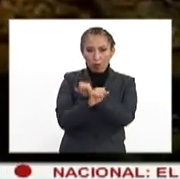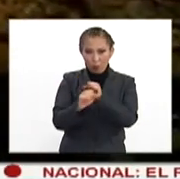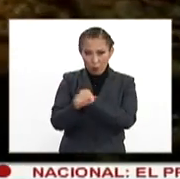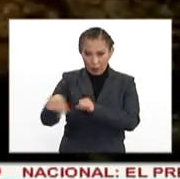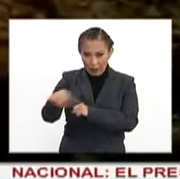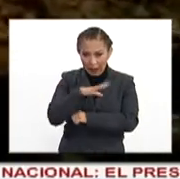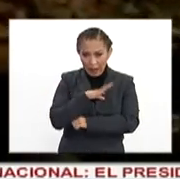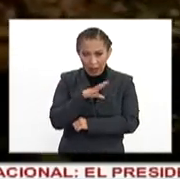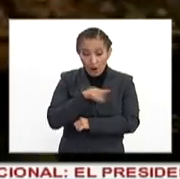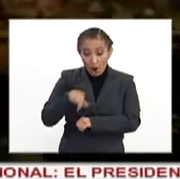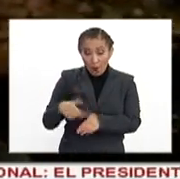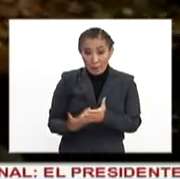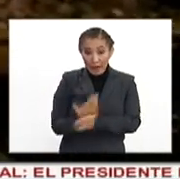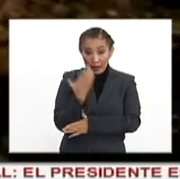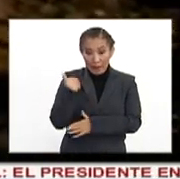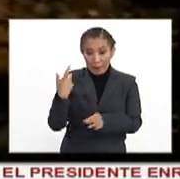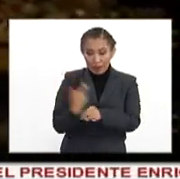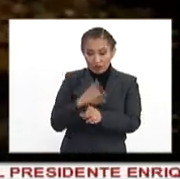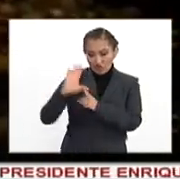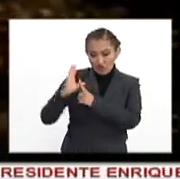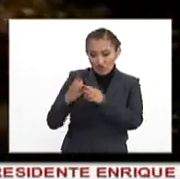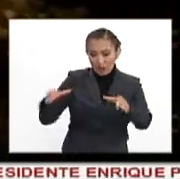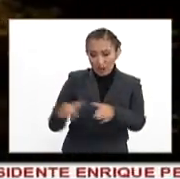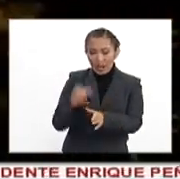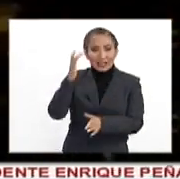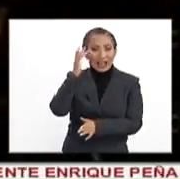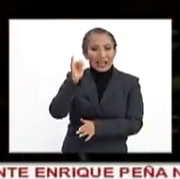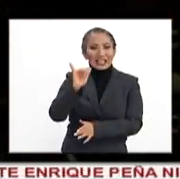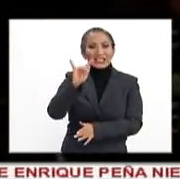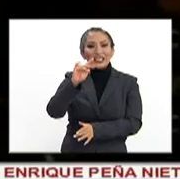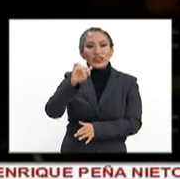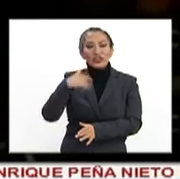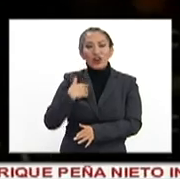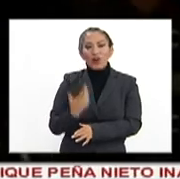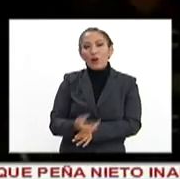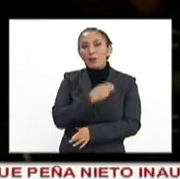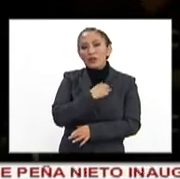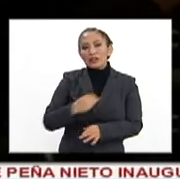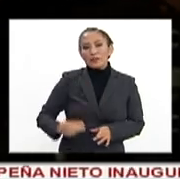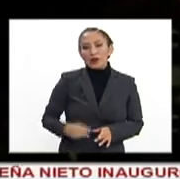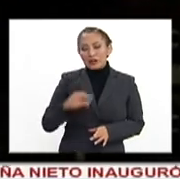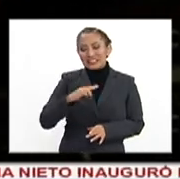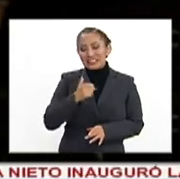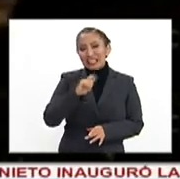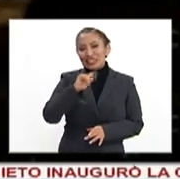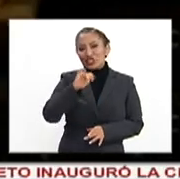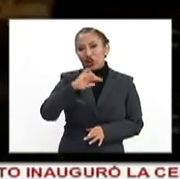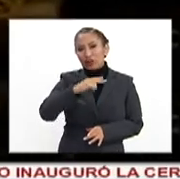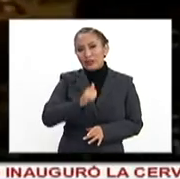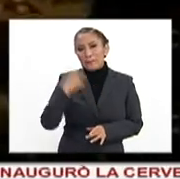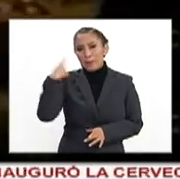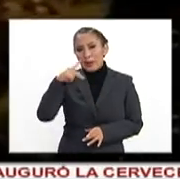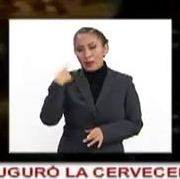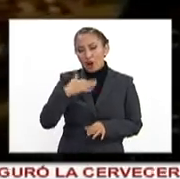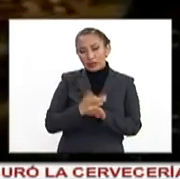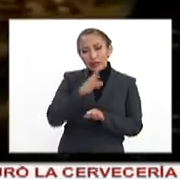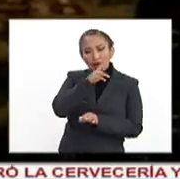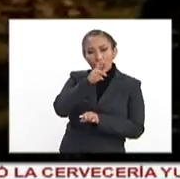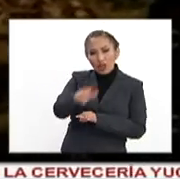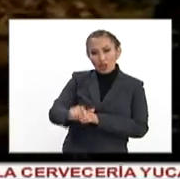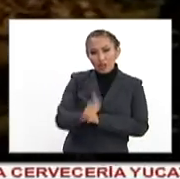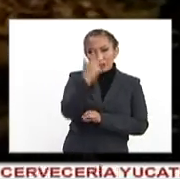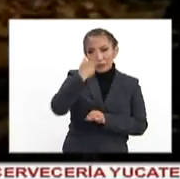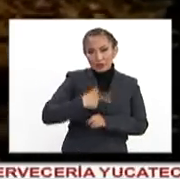pirotécnicos. Esta madrugada ocurrió en la comunidad de San Isidro, en el municipio de Chilchotla, en Puebla. El saldo preliminar es de